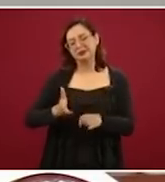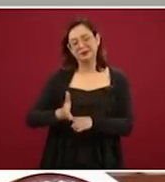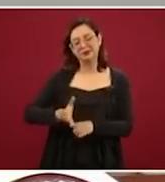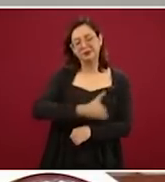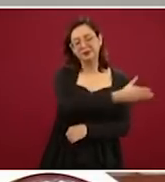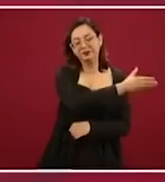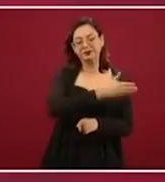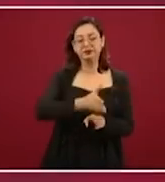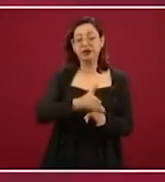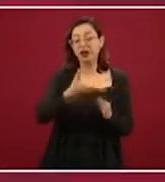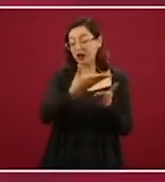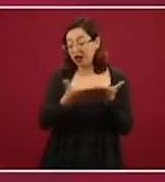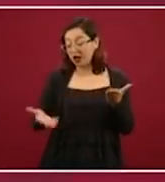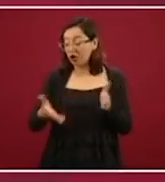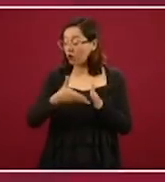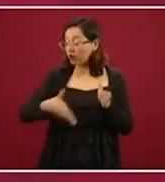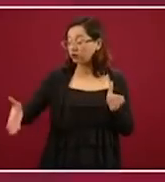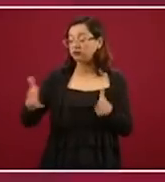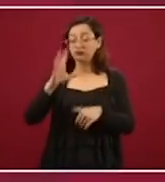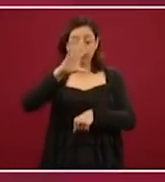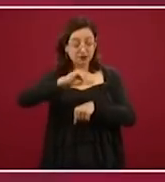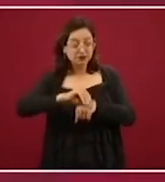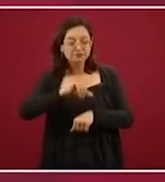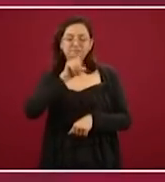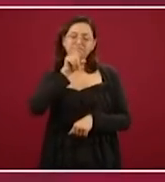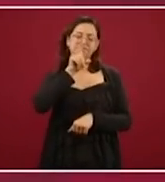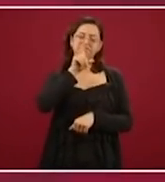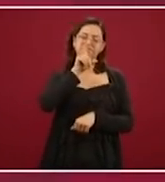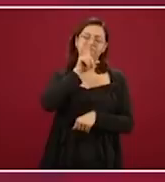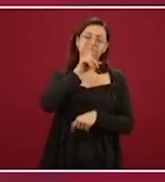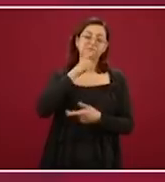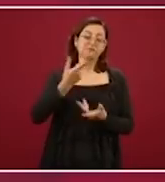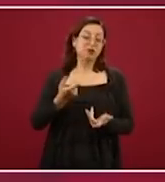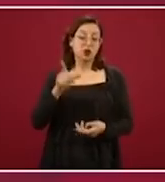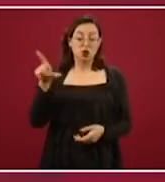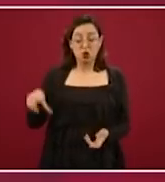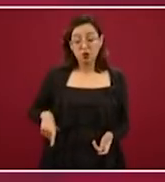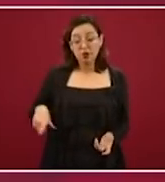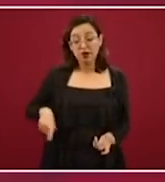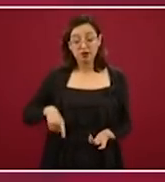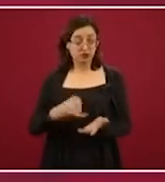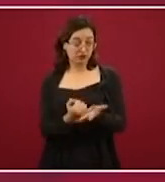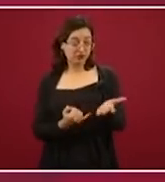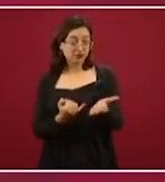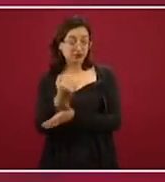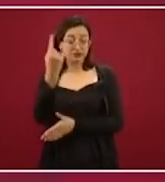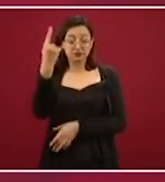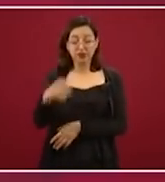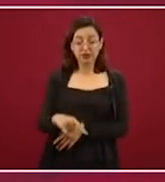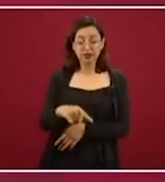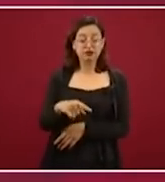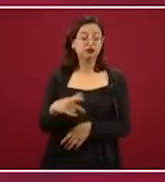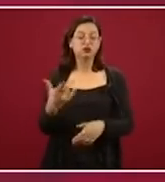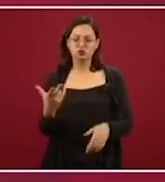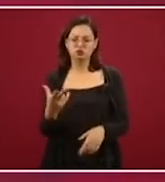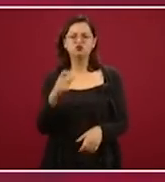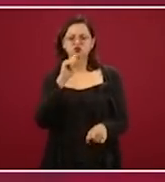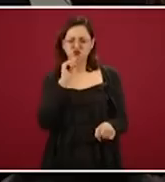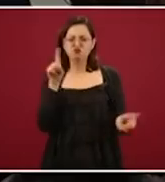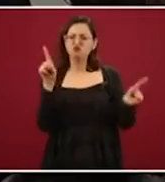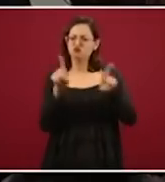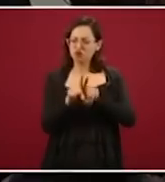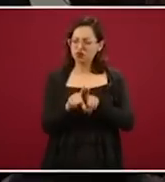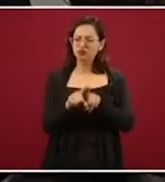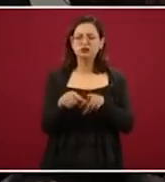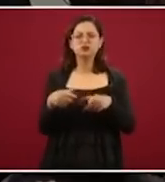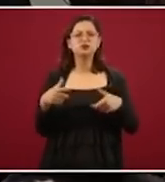es por la actitud del gobierno, sino también por